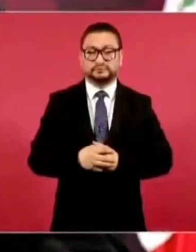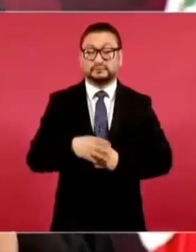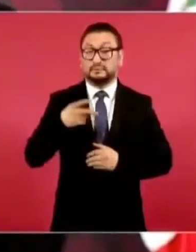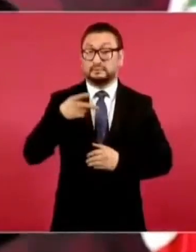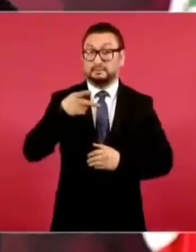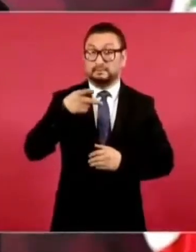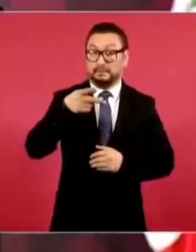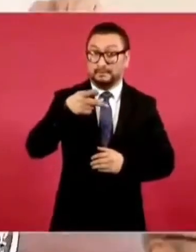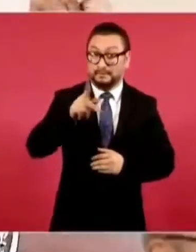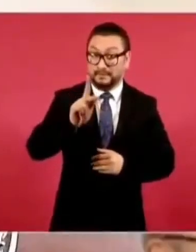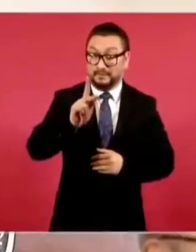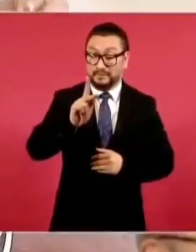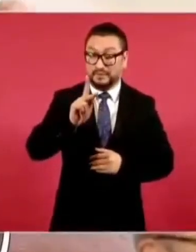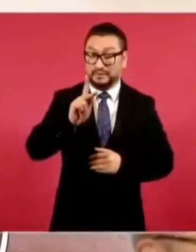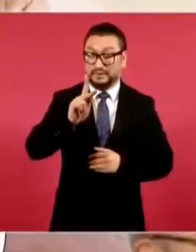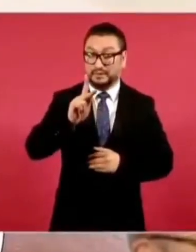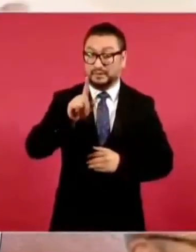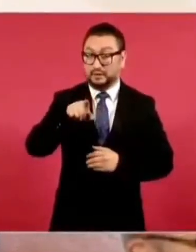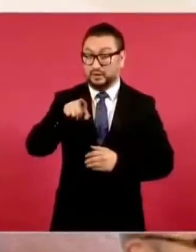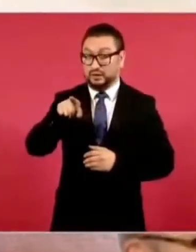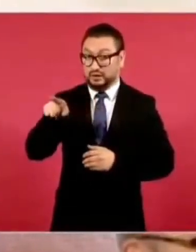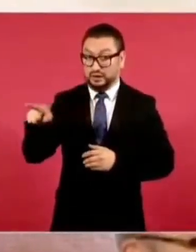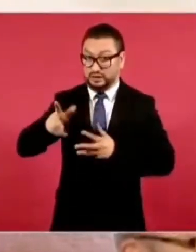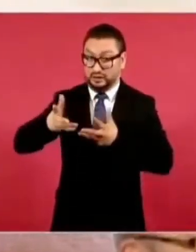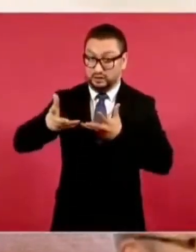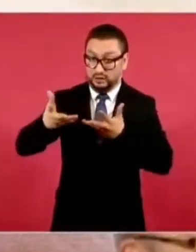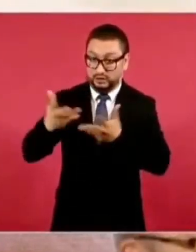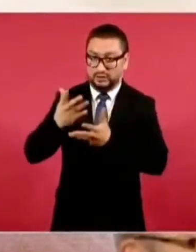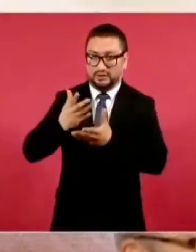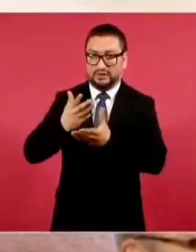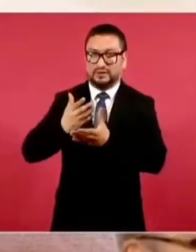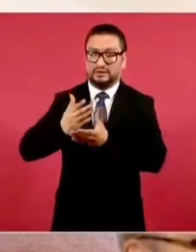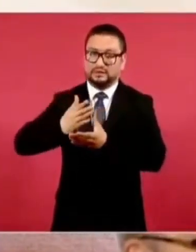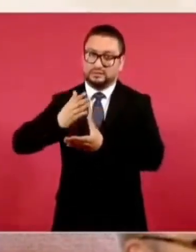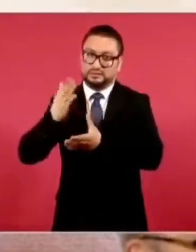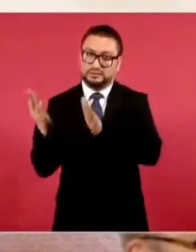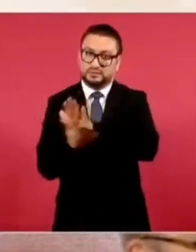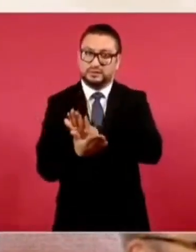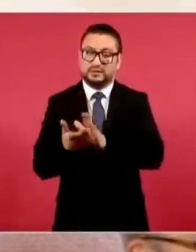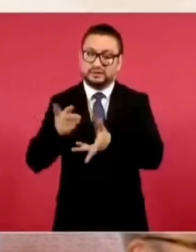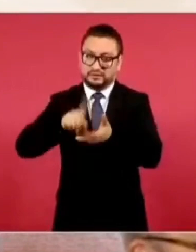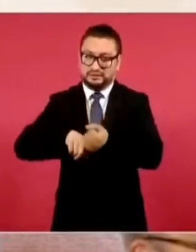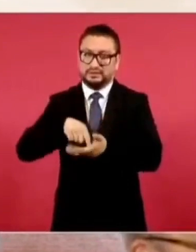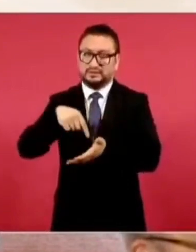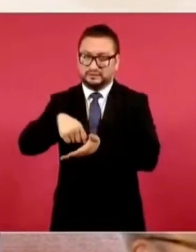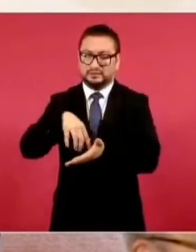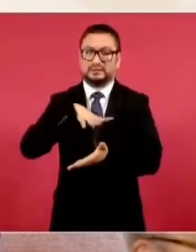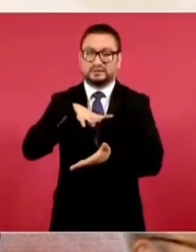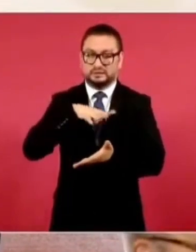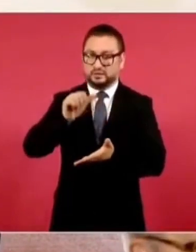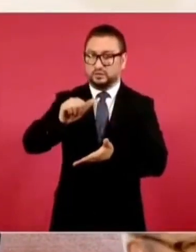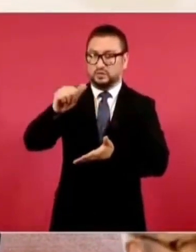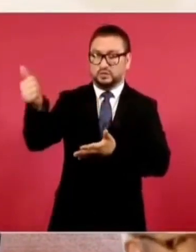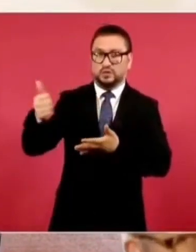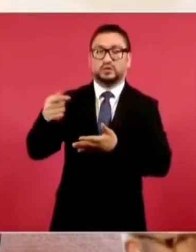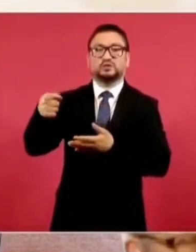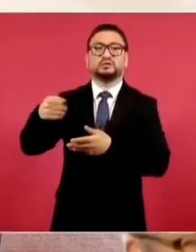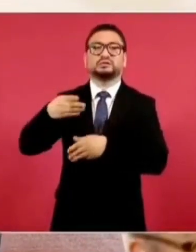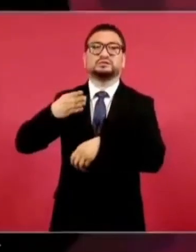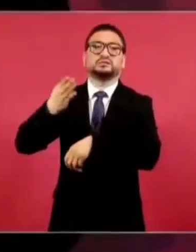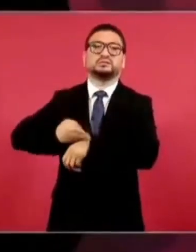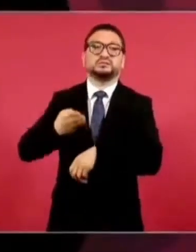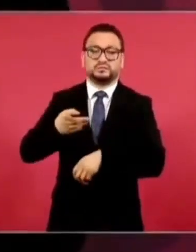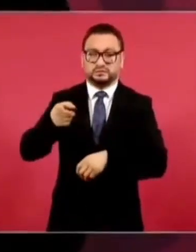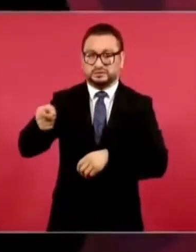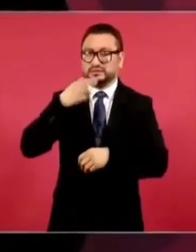Pero lo que estaba ahí en ese expediente también era lo otro, el castigo a los